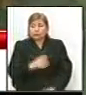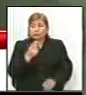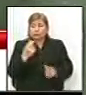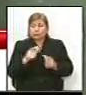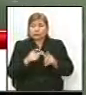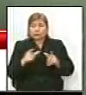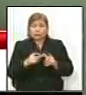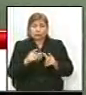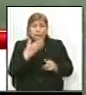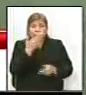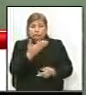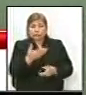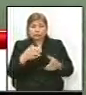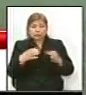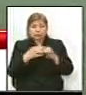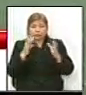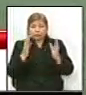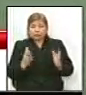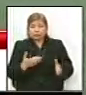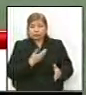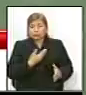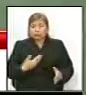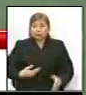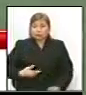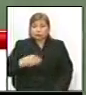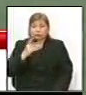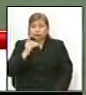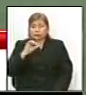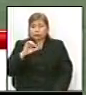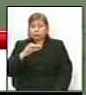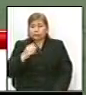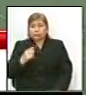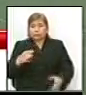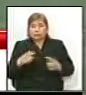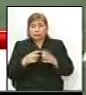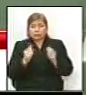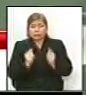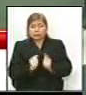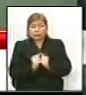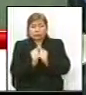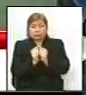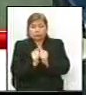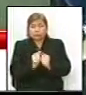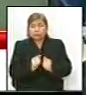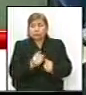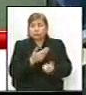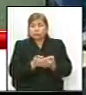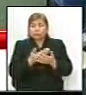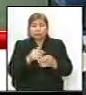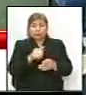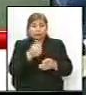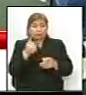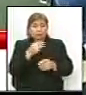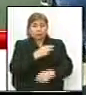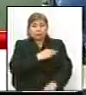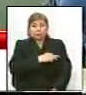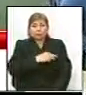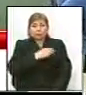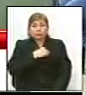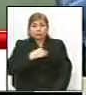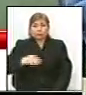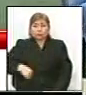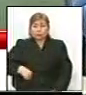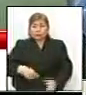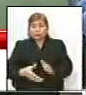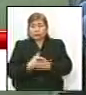Huamán, congresista de la República, y la señora congresista que le acompaña, y los demás ministerios que representan, y